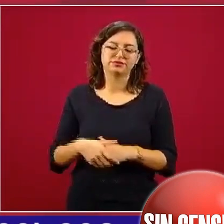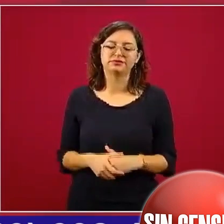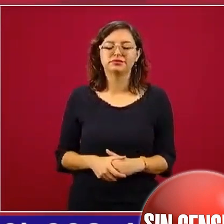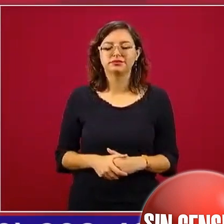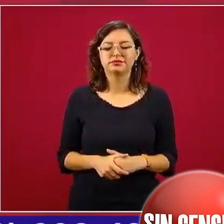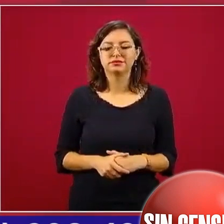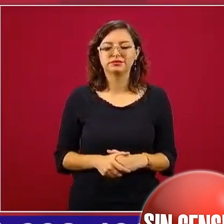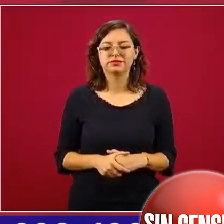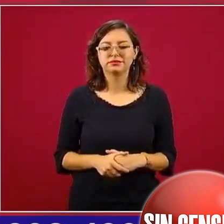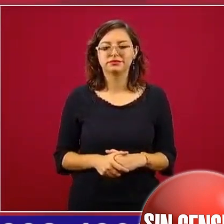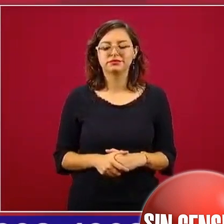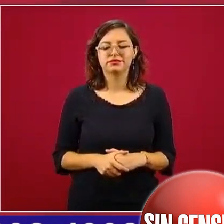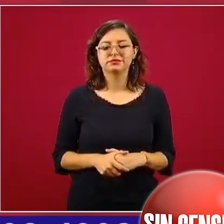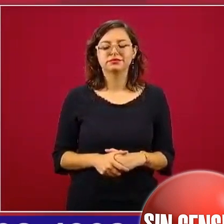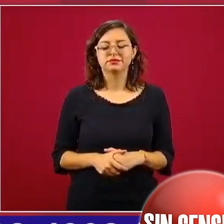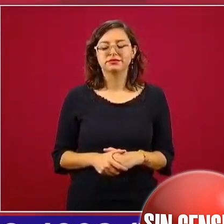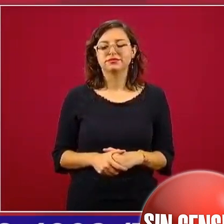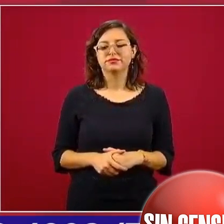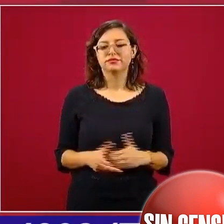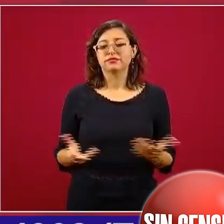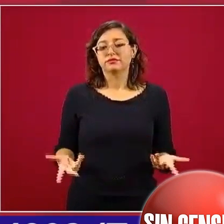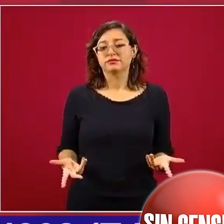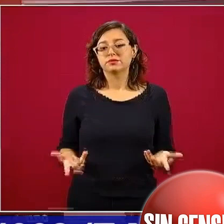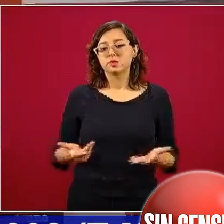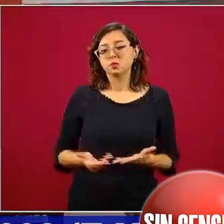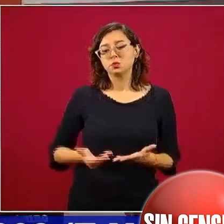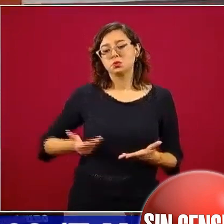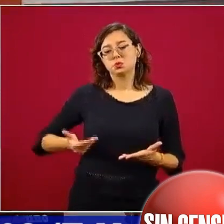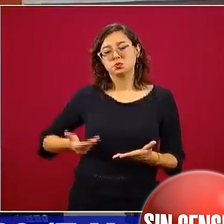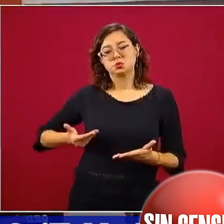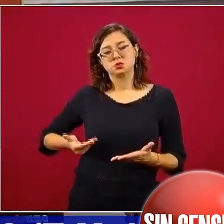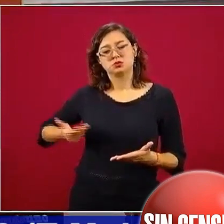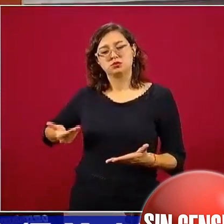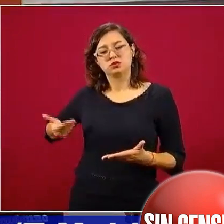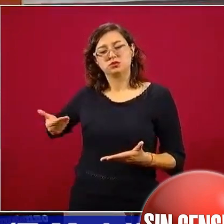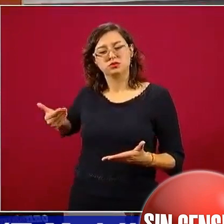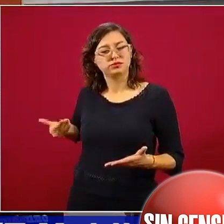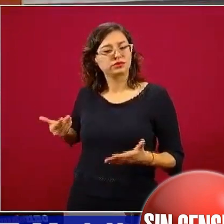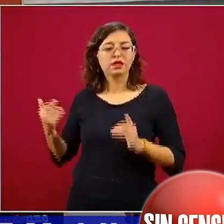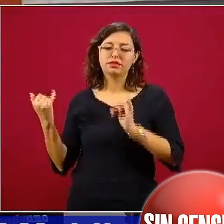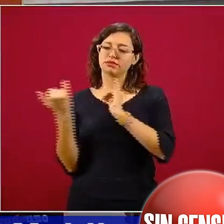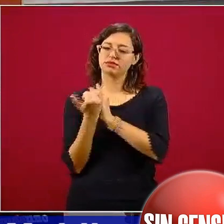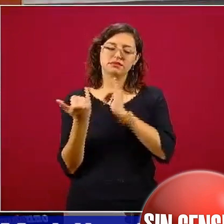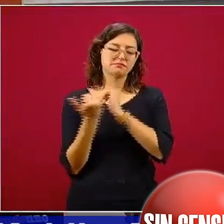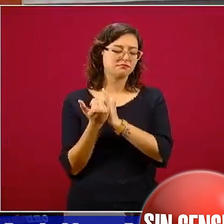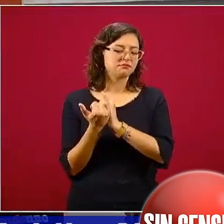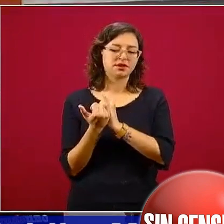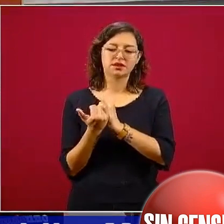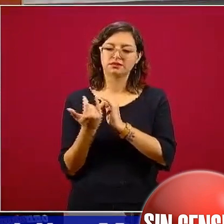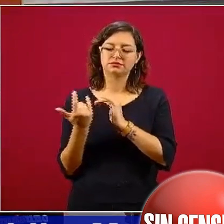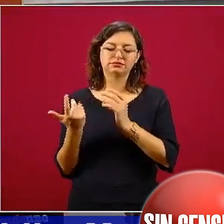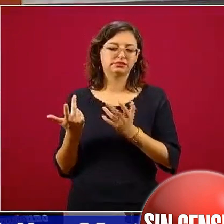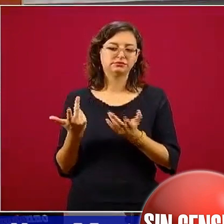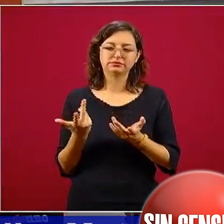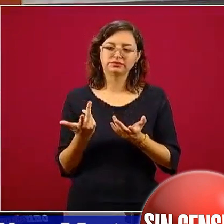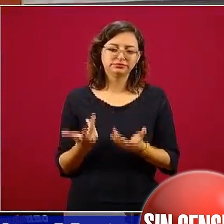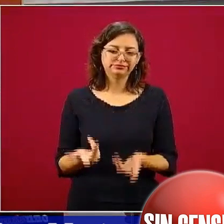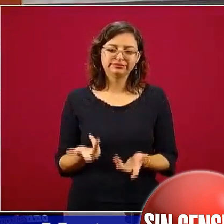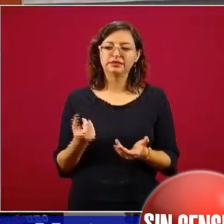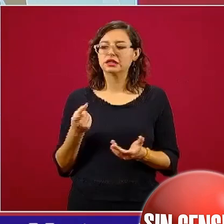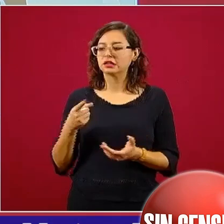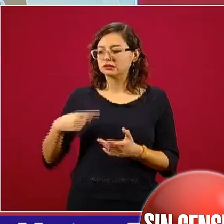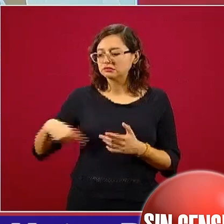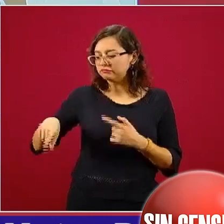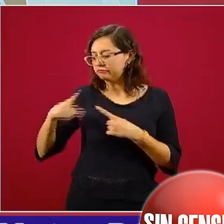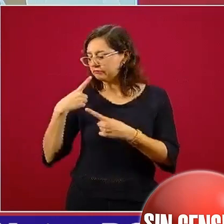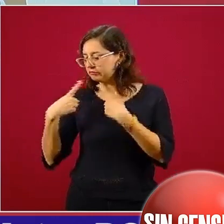Entonces, antes también otros, los que habían participado en el